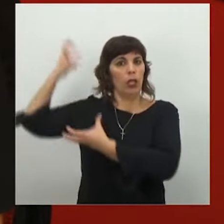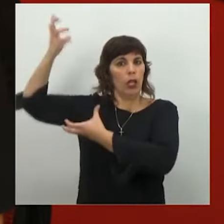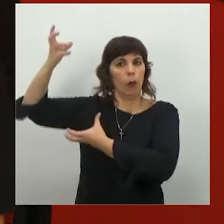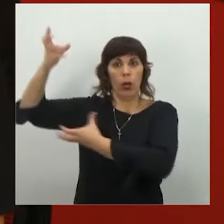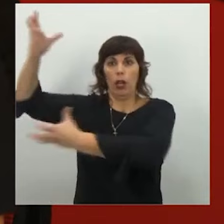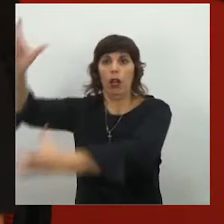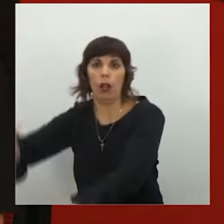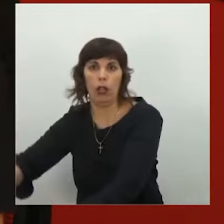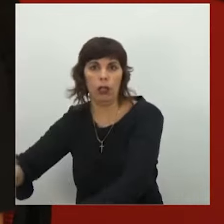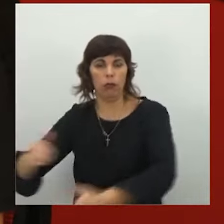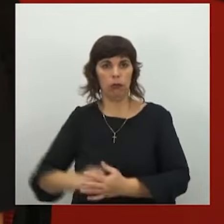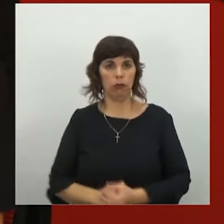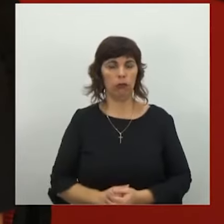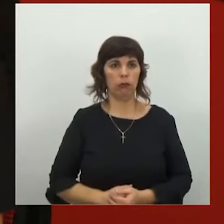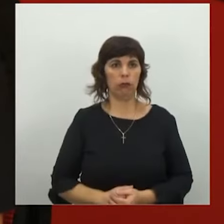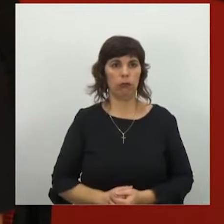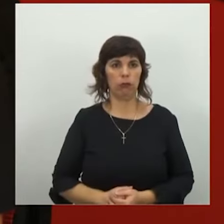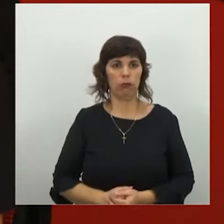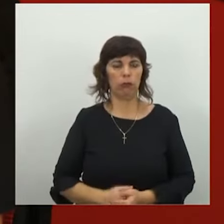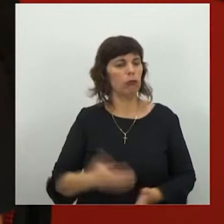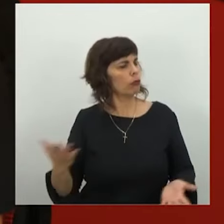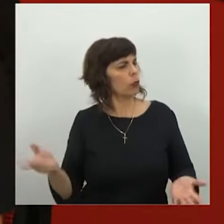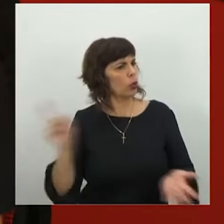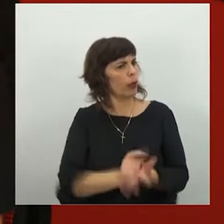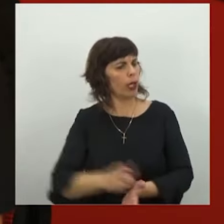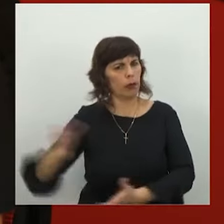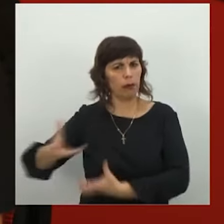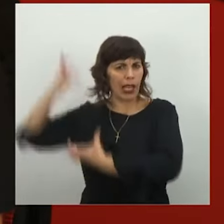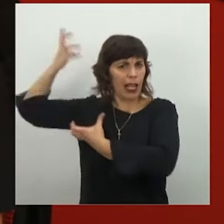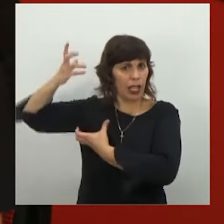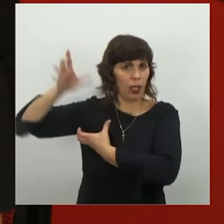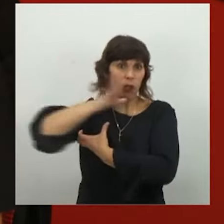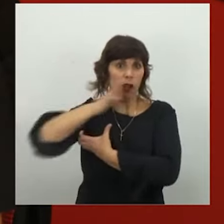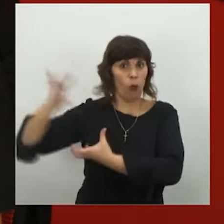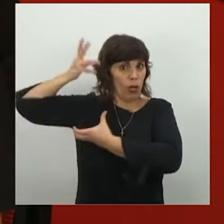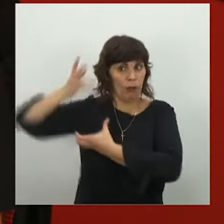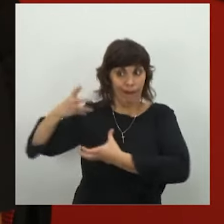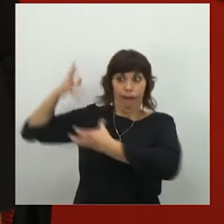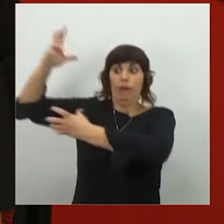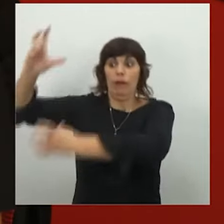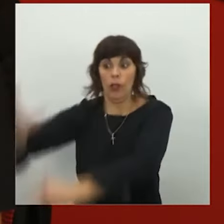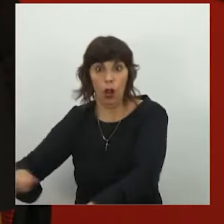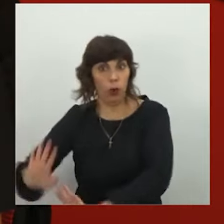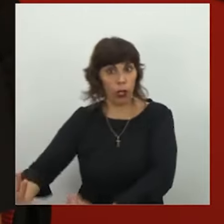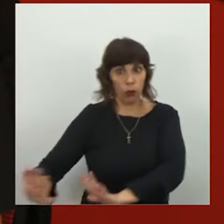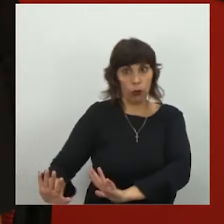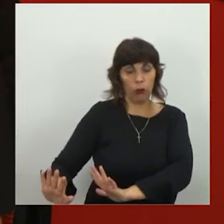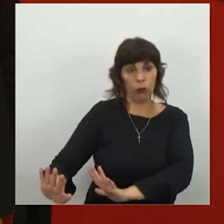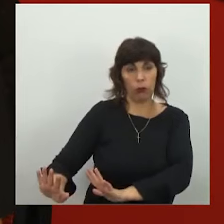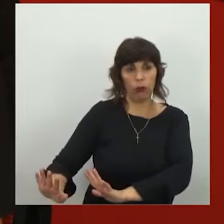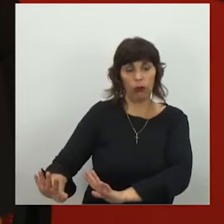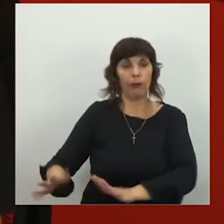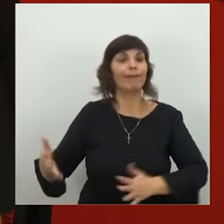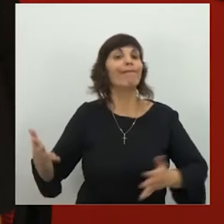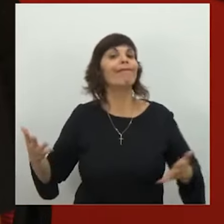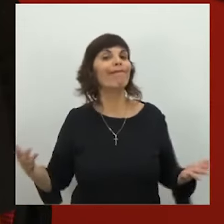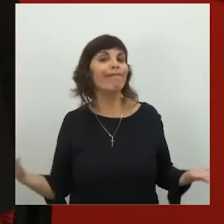momento. La mujer dejó el cántaro. ¿Sabes qué, querido? ¿Quién necesita un